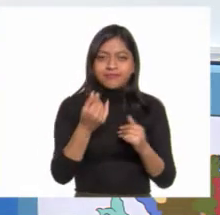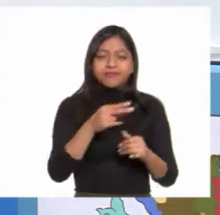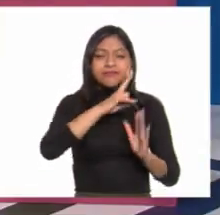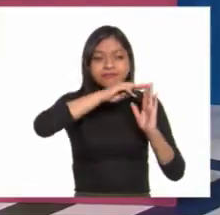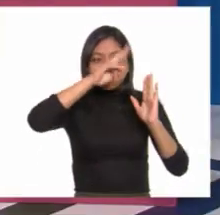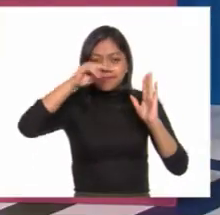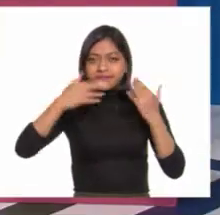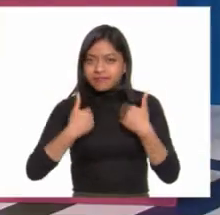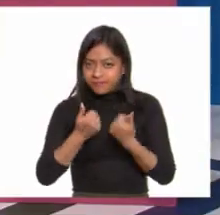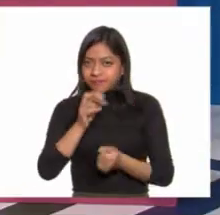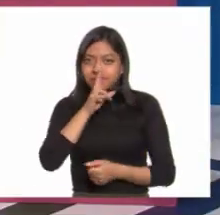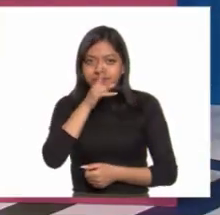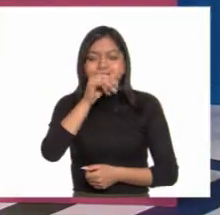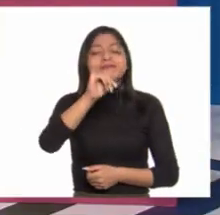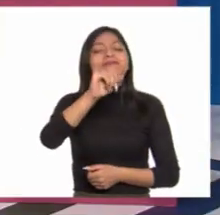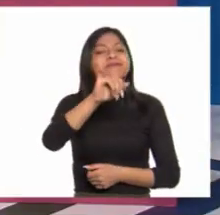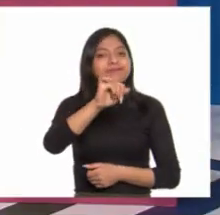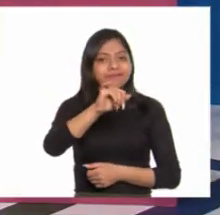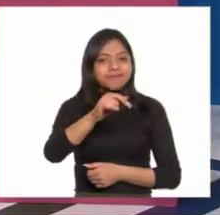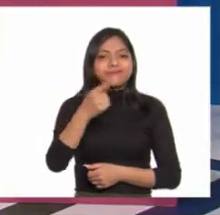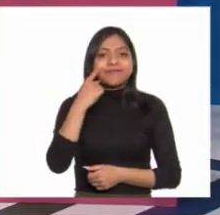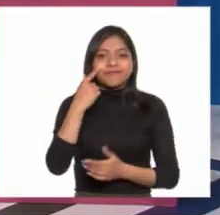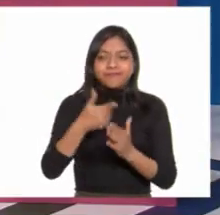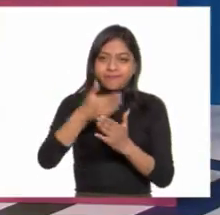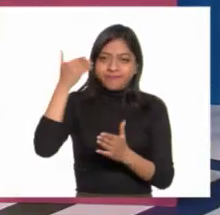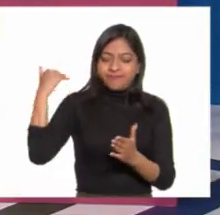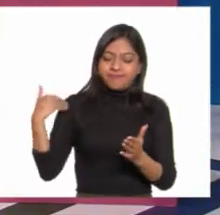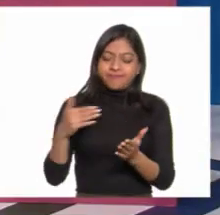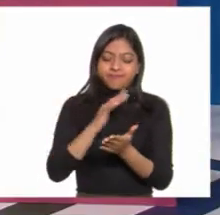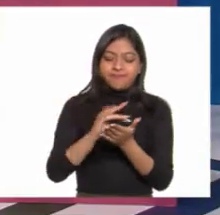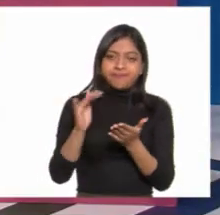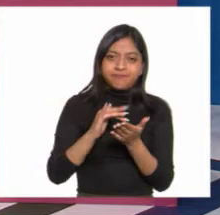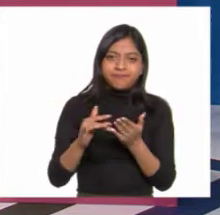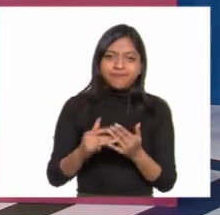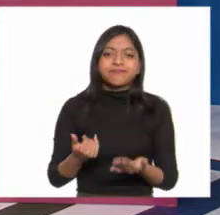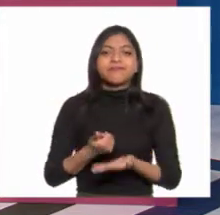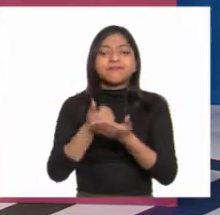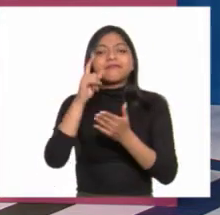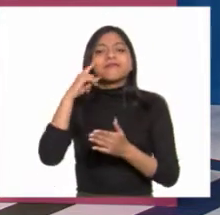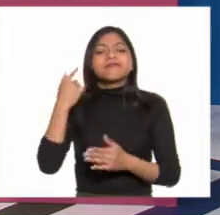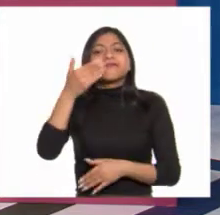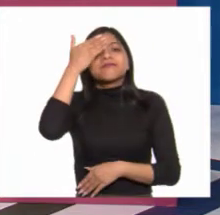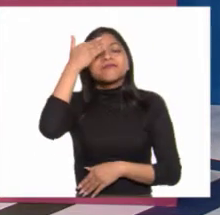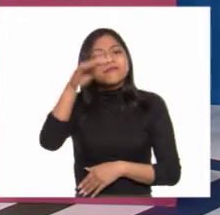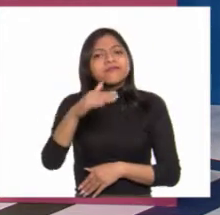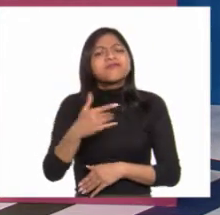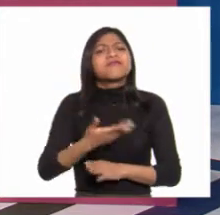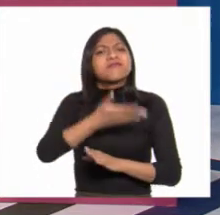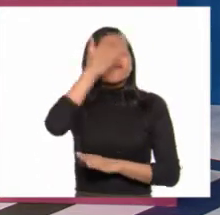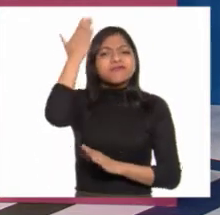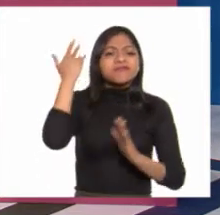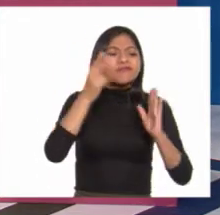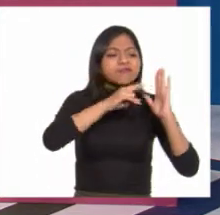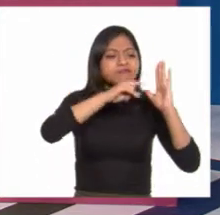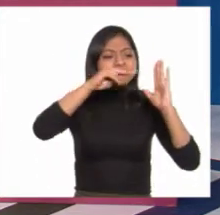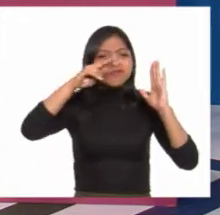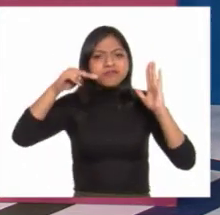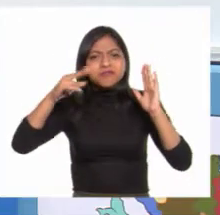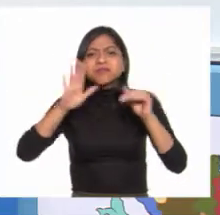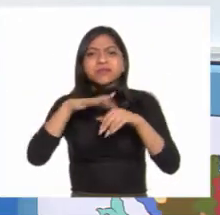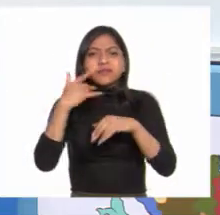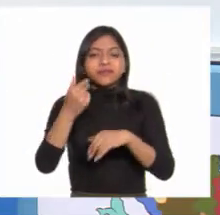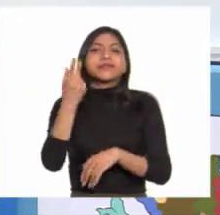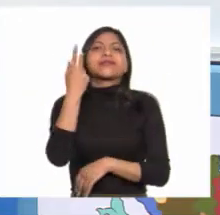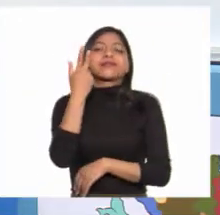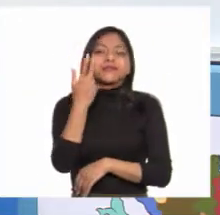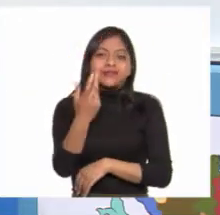Yo creo que sí, maestro. Lo que nos leyó nos sirve para contextualizar más la obra de Frida Kahlo. Esa es la